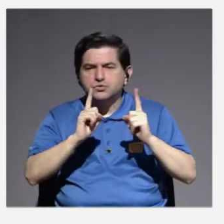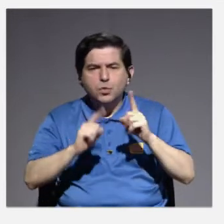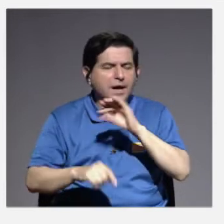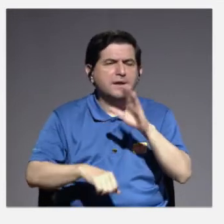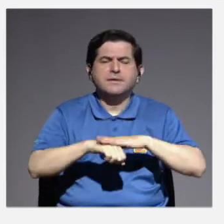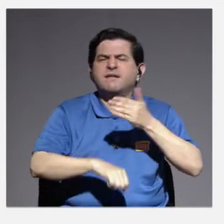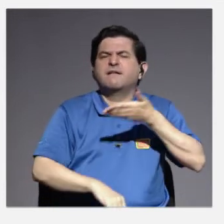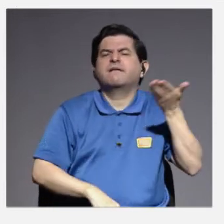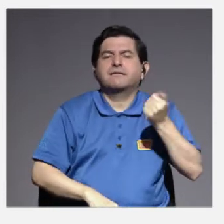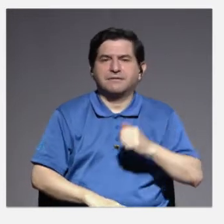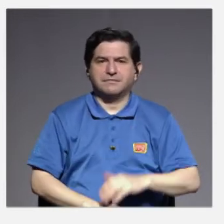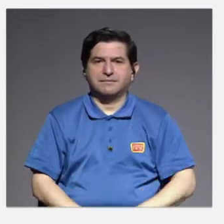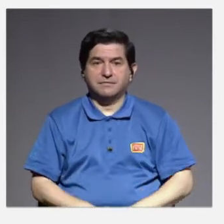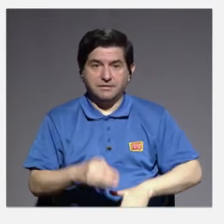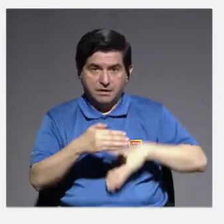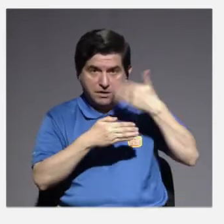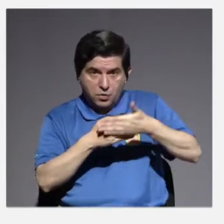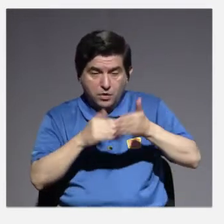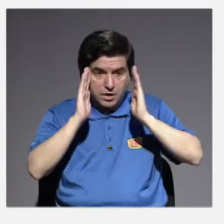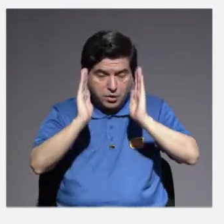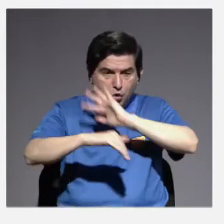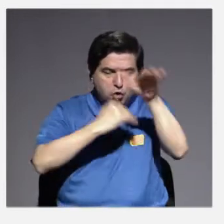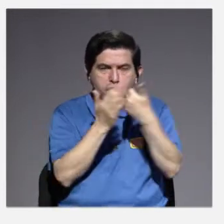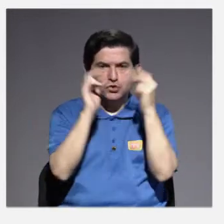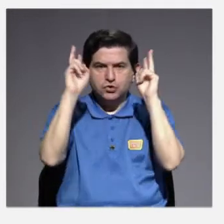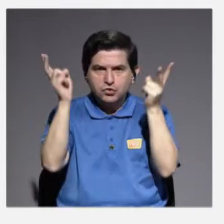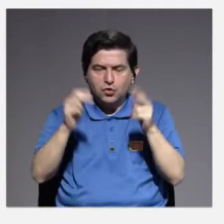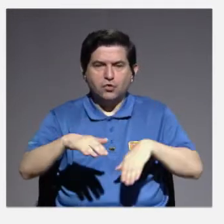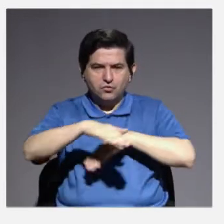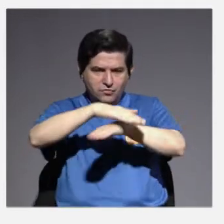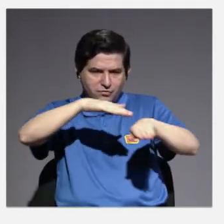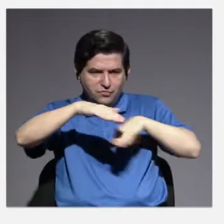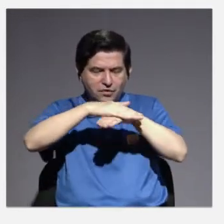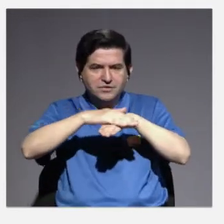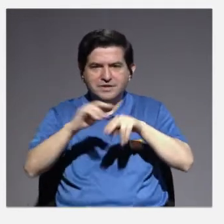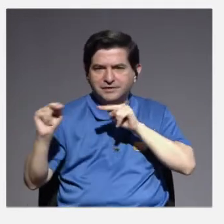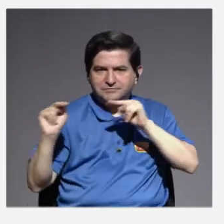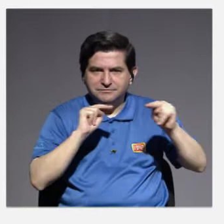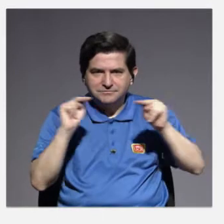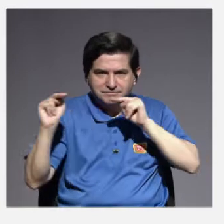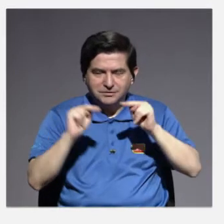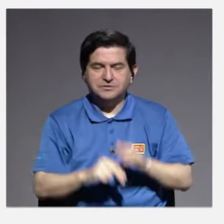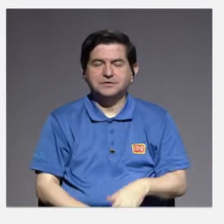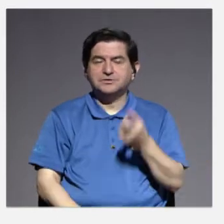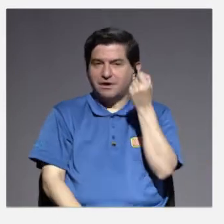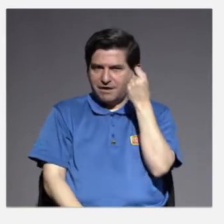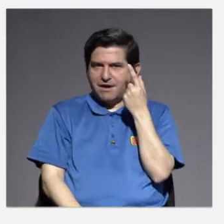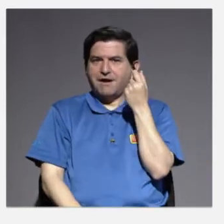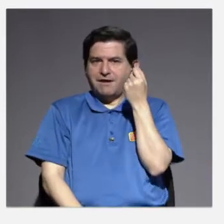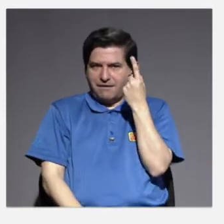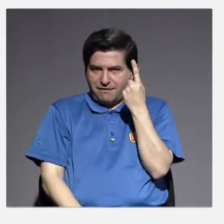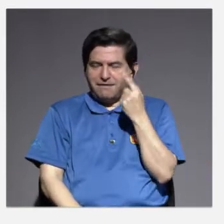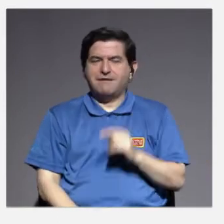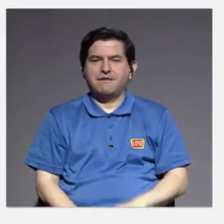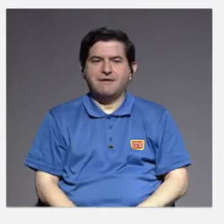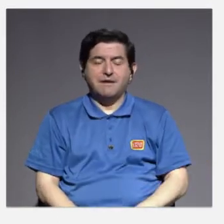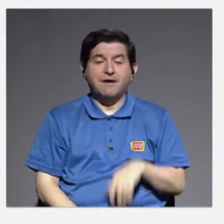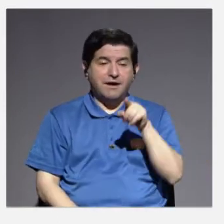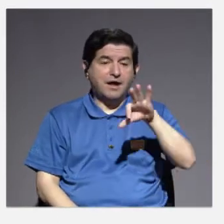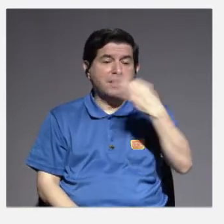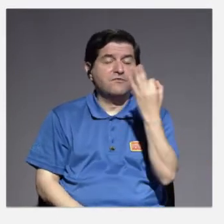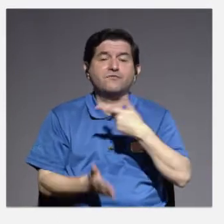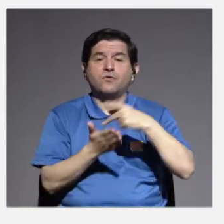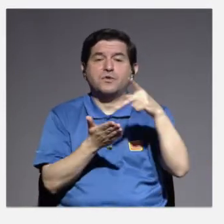permiten. Luego se abordó todo el tema de las plataformas transaccionales, también entendiendo cuáles eran los canales de